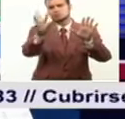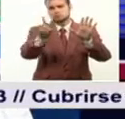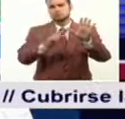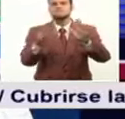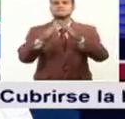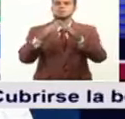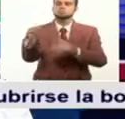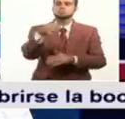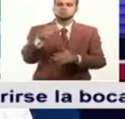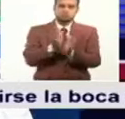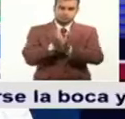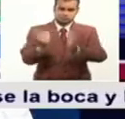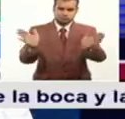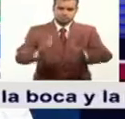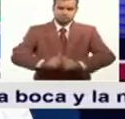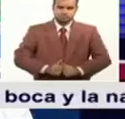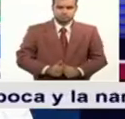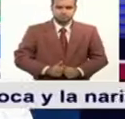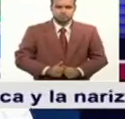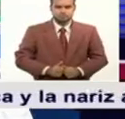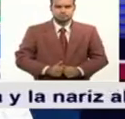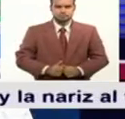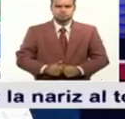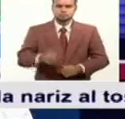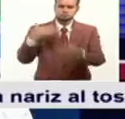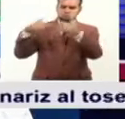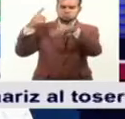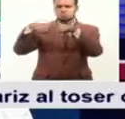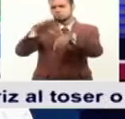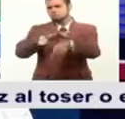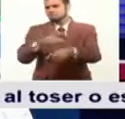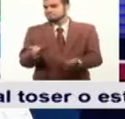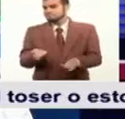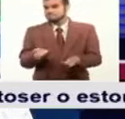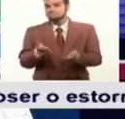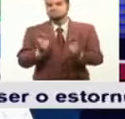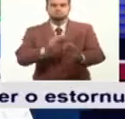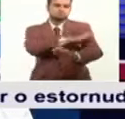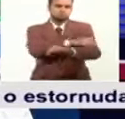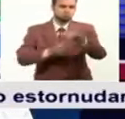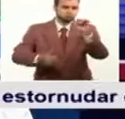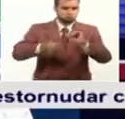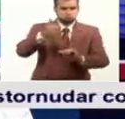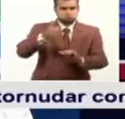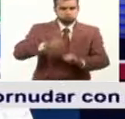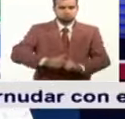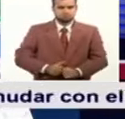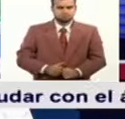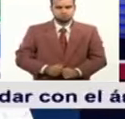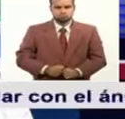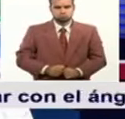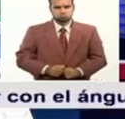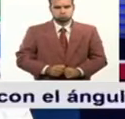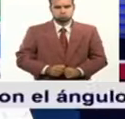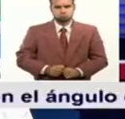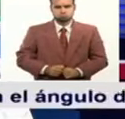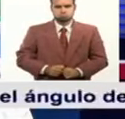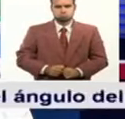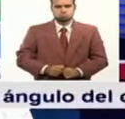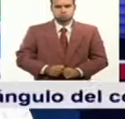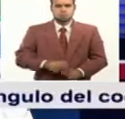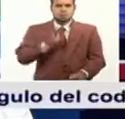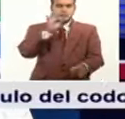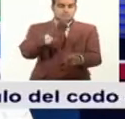Padrón, hipertensión arterial como comorbilidad, inicialmente